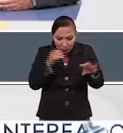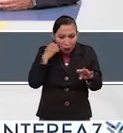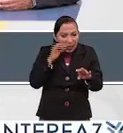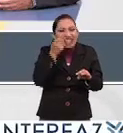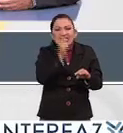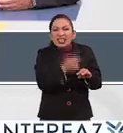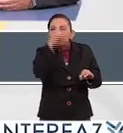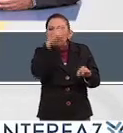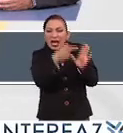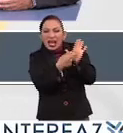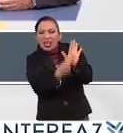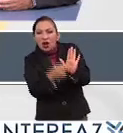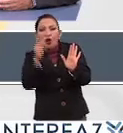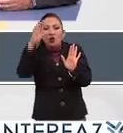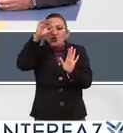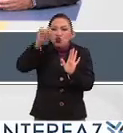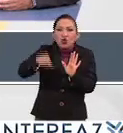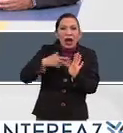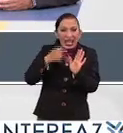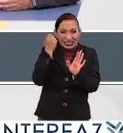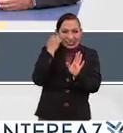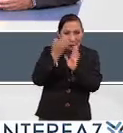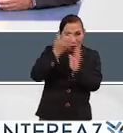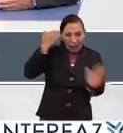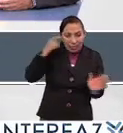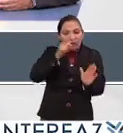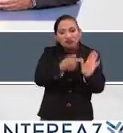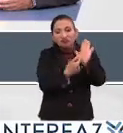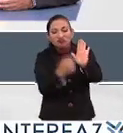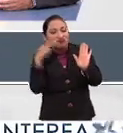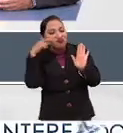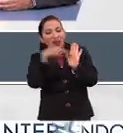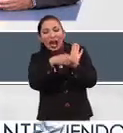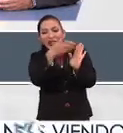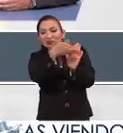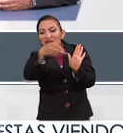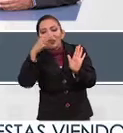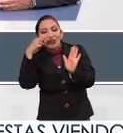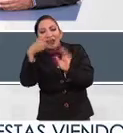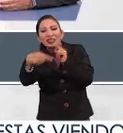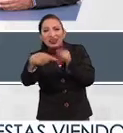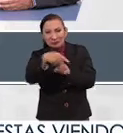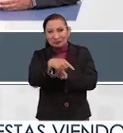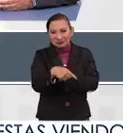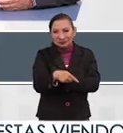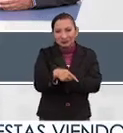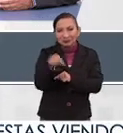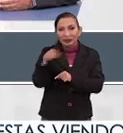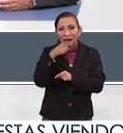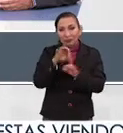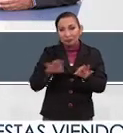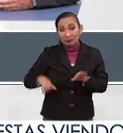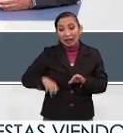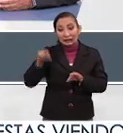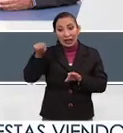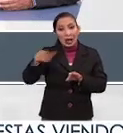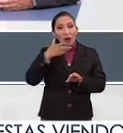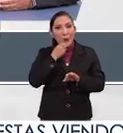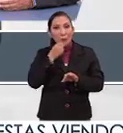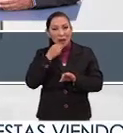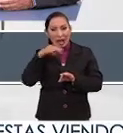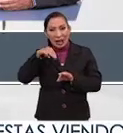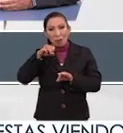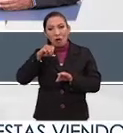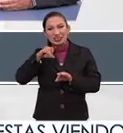radiografía de lo que era México, de lo que era la cultura en ese momento. Y es muy interesante esto que nos comentaste de cómo él se tuvo